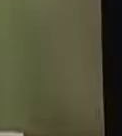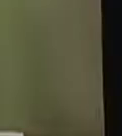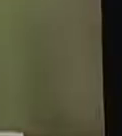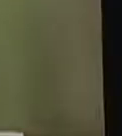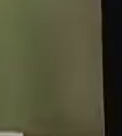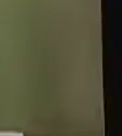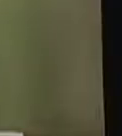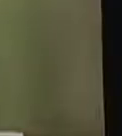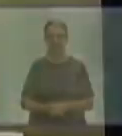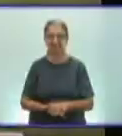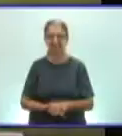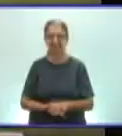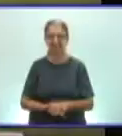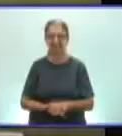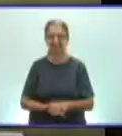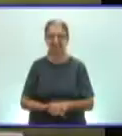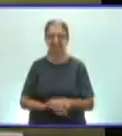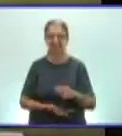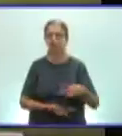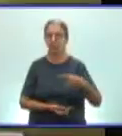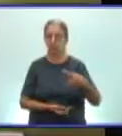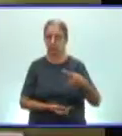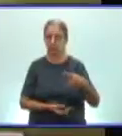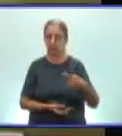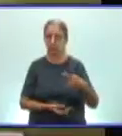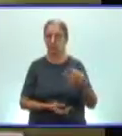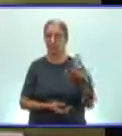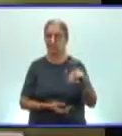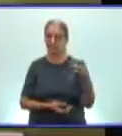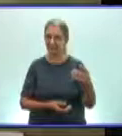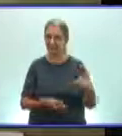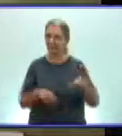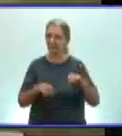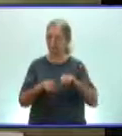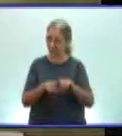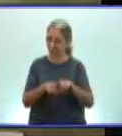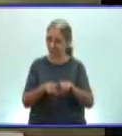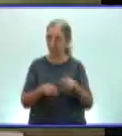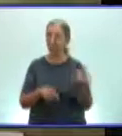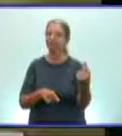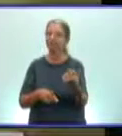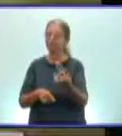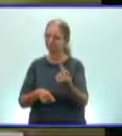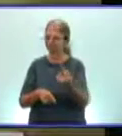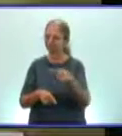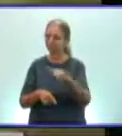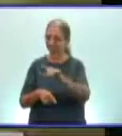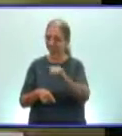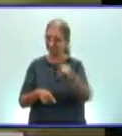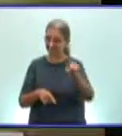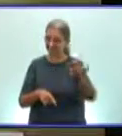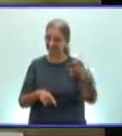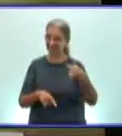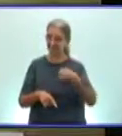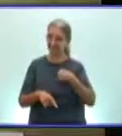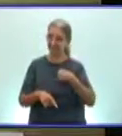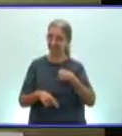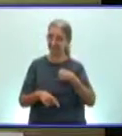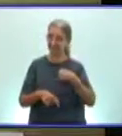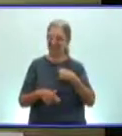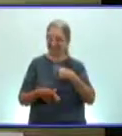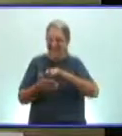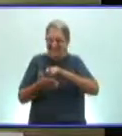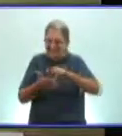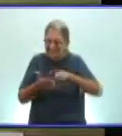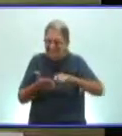El próximo ejercicio lo vamos a realizar de conjunto, ustedes y yo. No trates de tomar